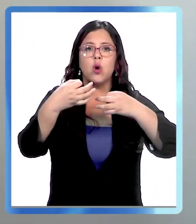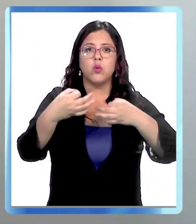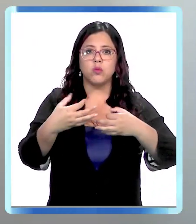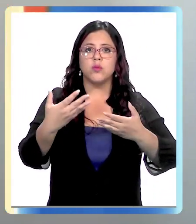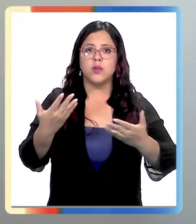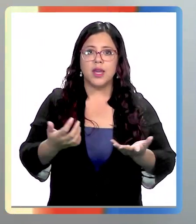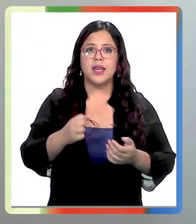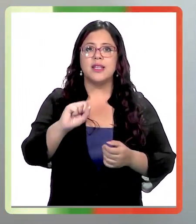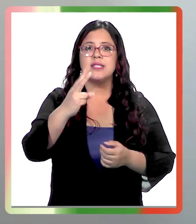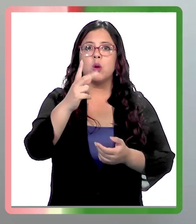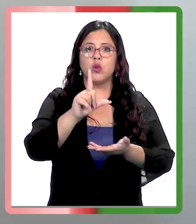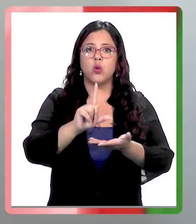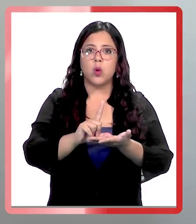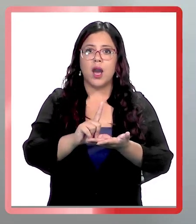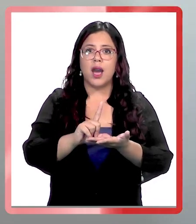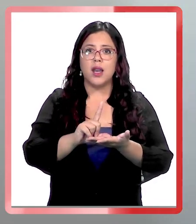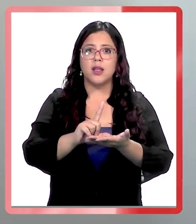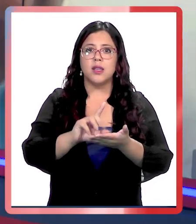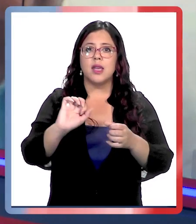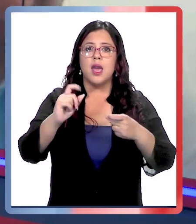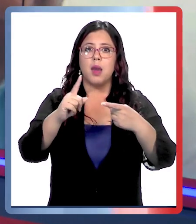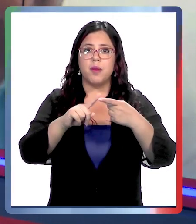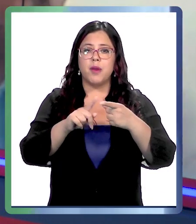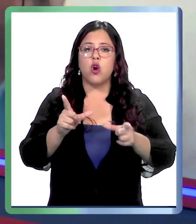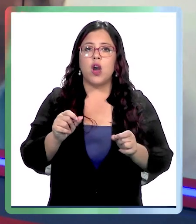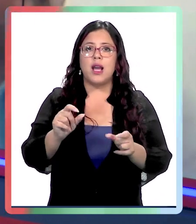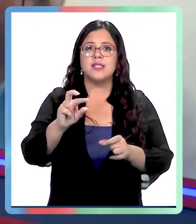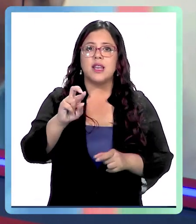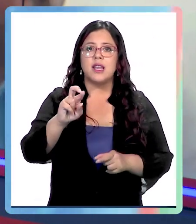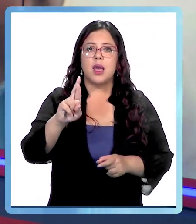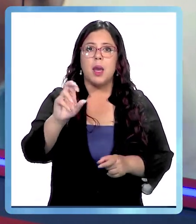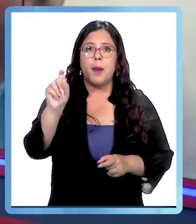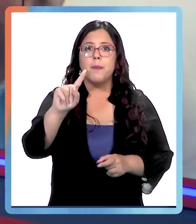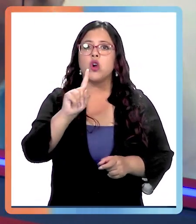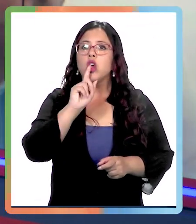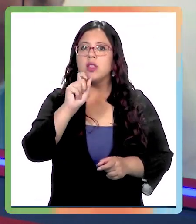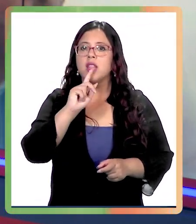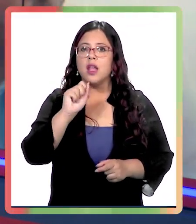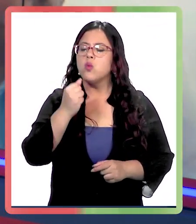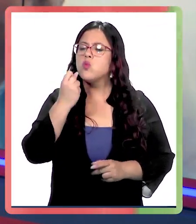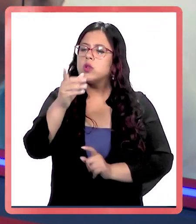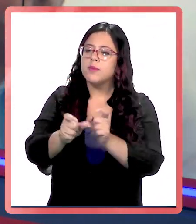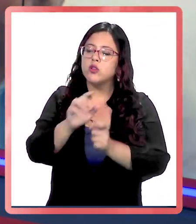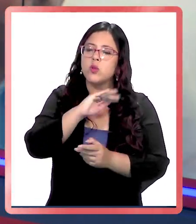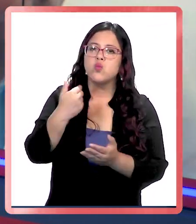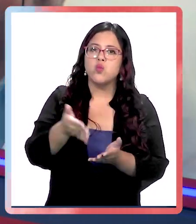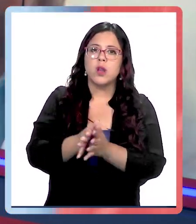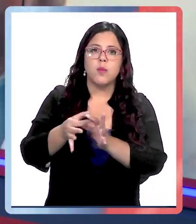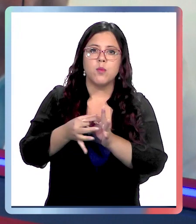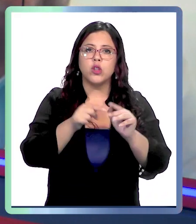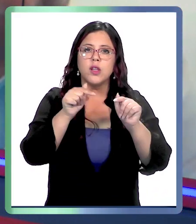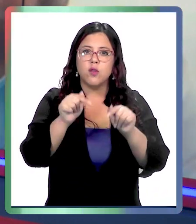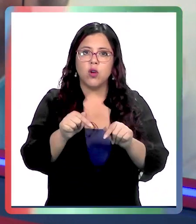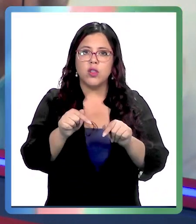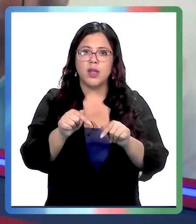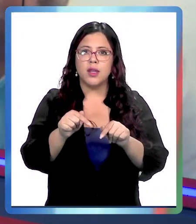lugar solamente después del cáncer de próstata. ¿Cuántas personas mueren producto de este cáncer al